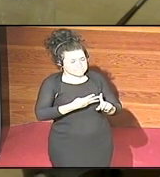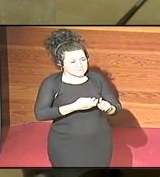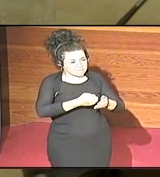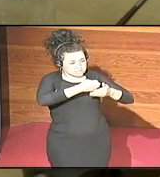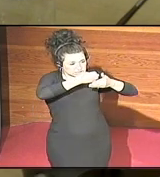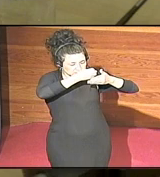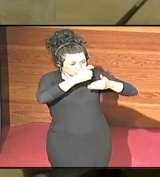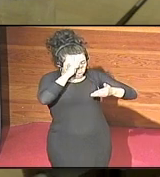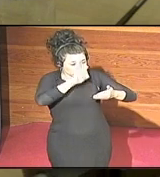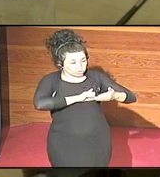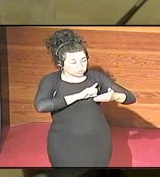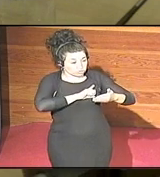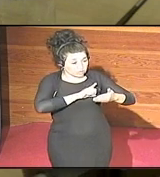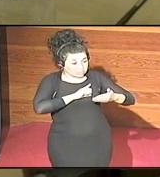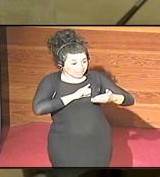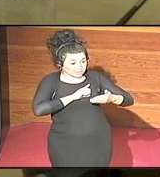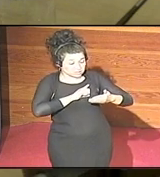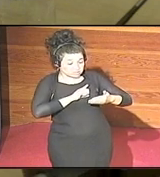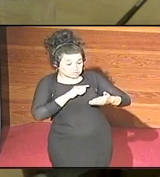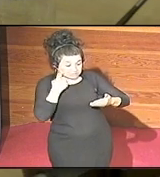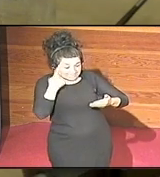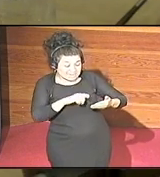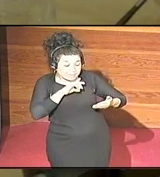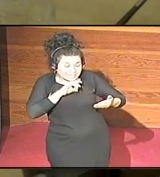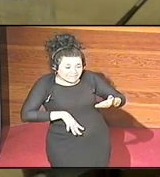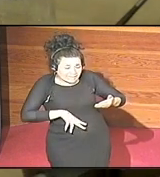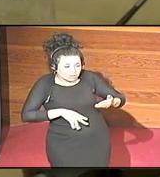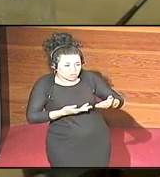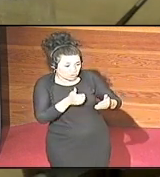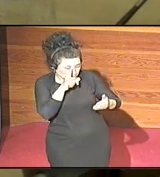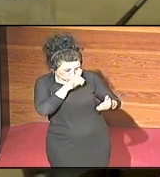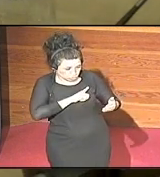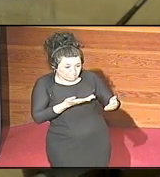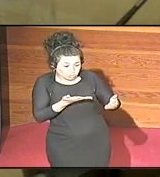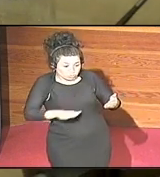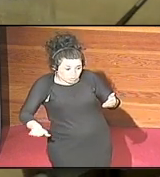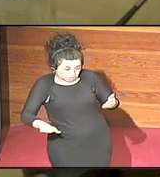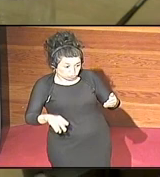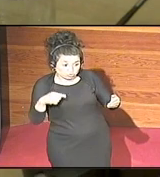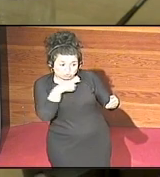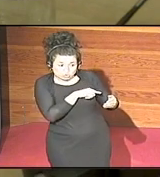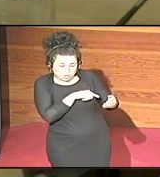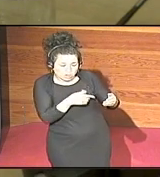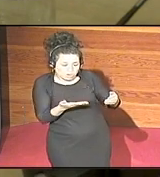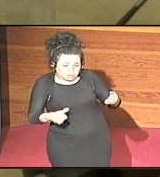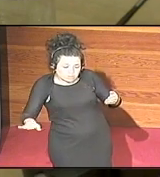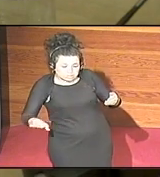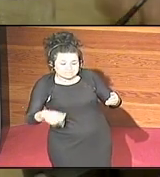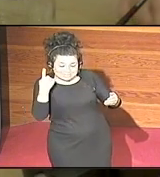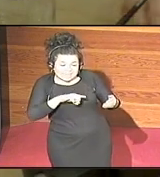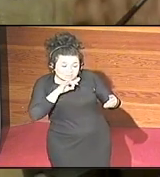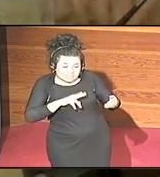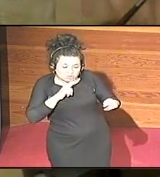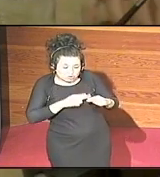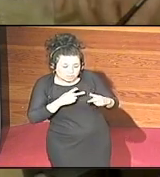de aquellos soldados que ellos han podido identificar, soldados fallecidos rusos que ellos hayan podido identificar,